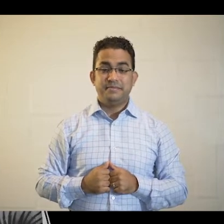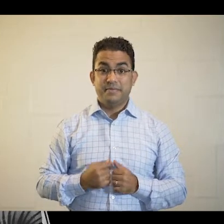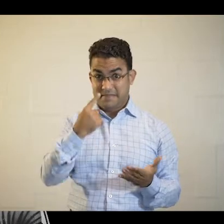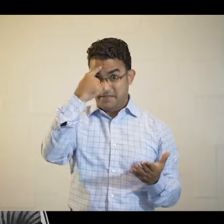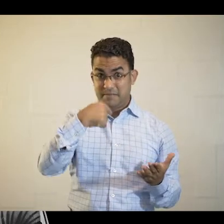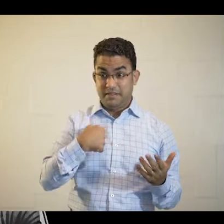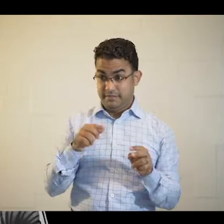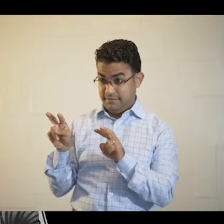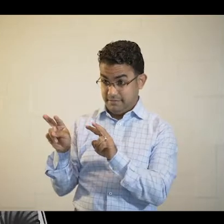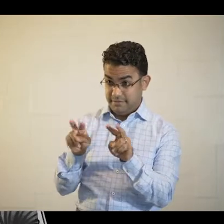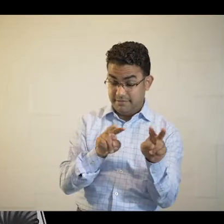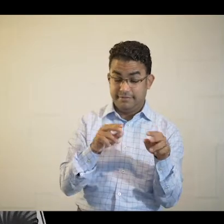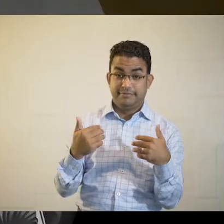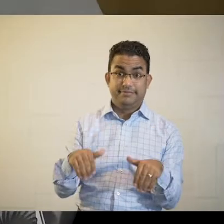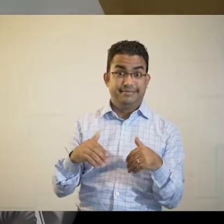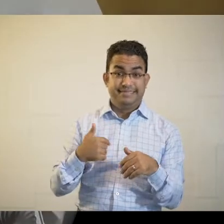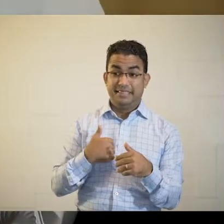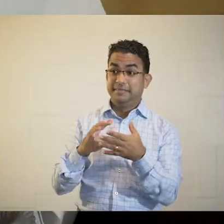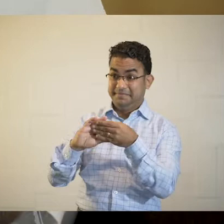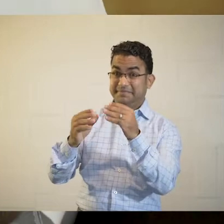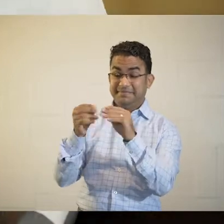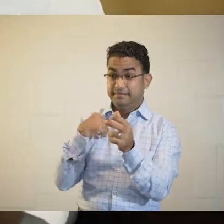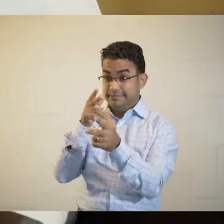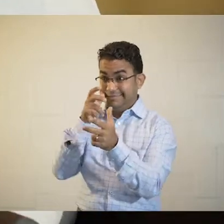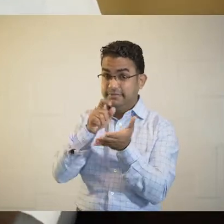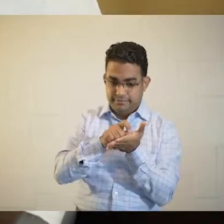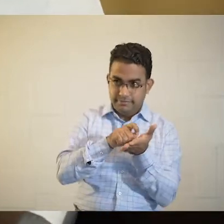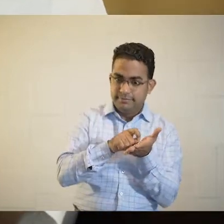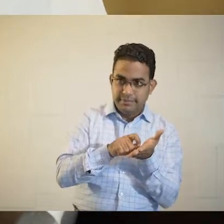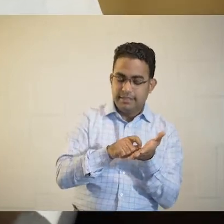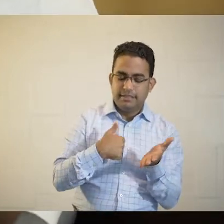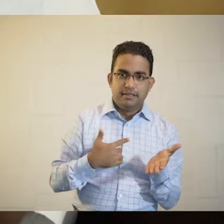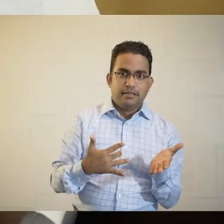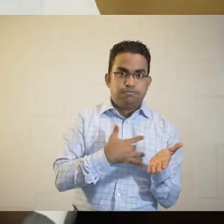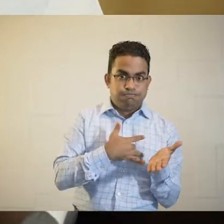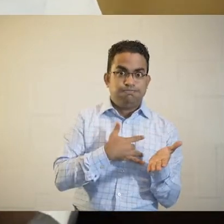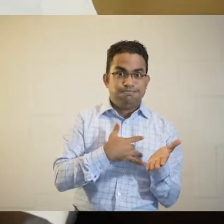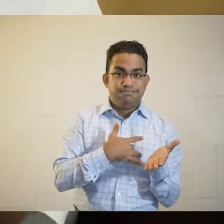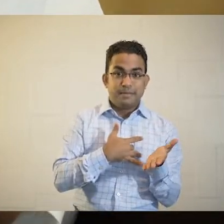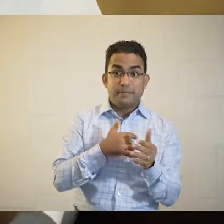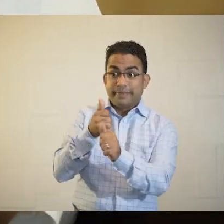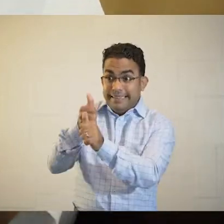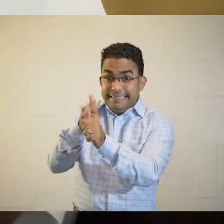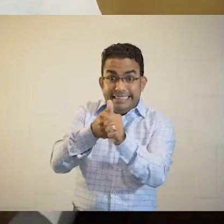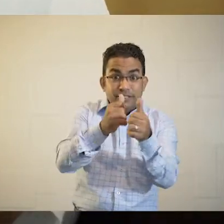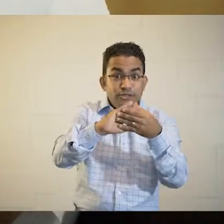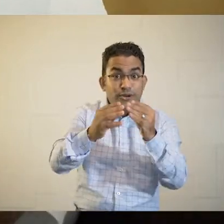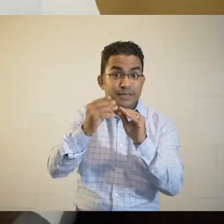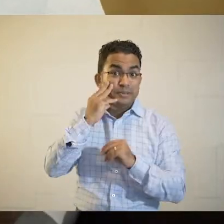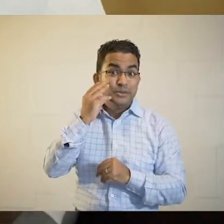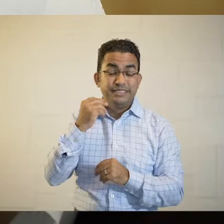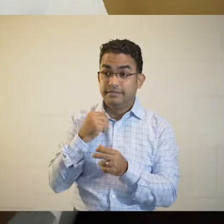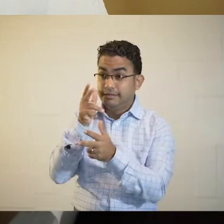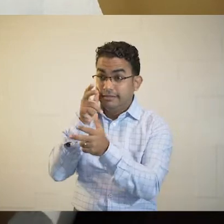Para mí esa fue una experiencia muy bonita, porque yo me llené de las historias que me contaron. Yo fui parte de la historia que